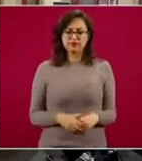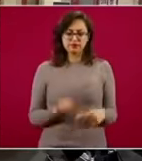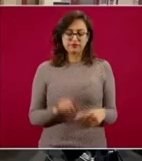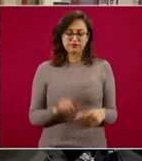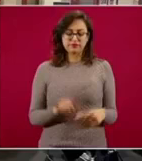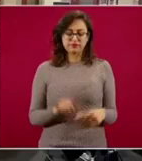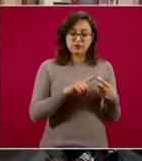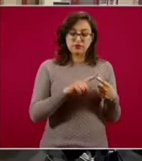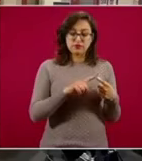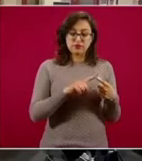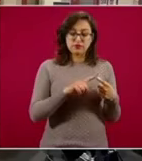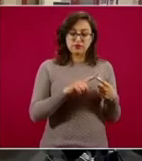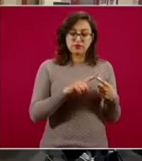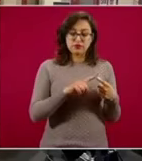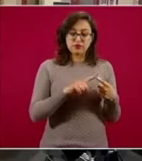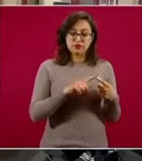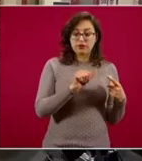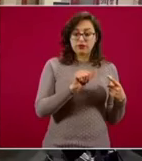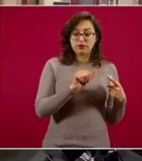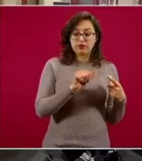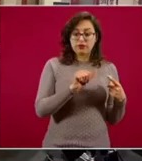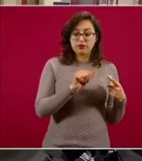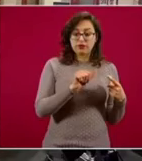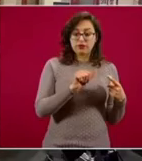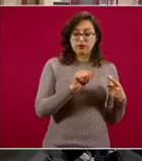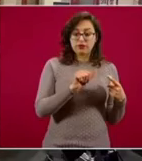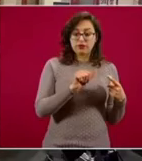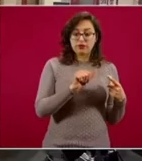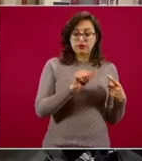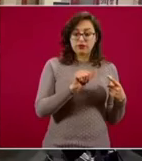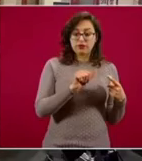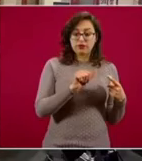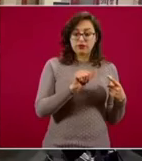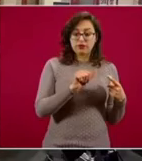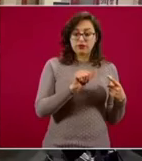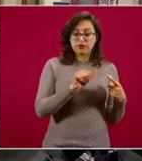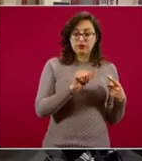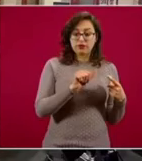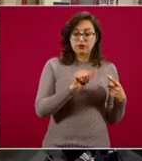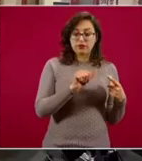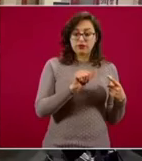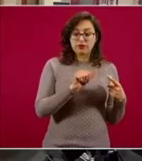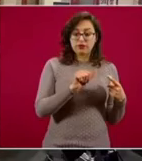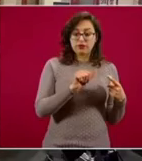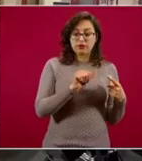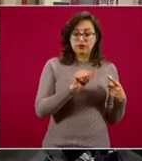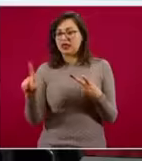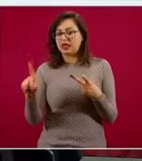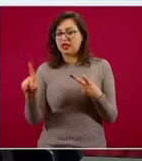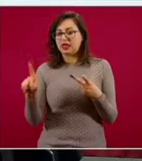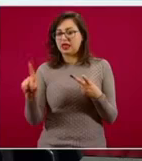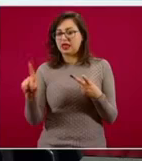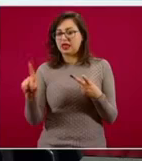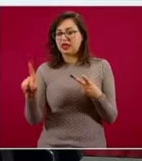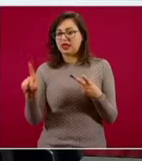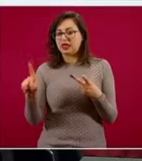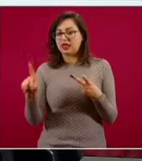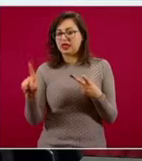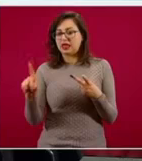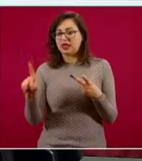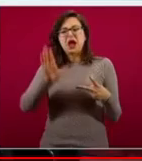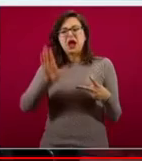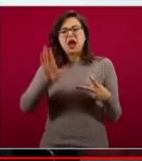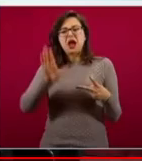mortalidad y el segundo es letalidad. En términos coloquiales, en términos de lenguaje común, parecieran lo